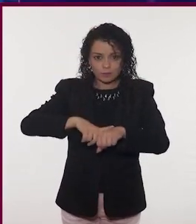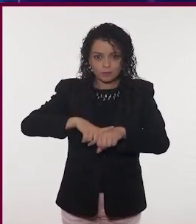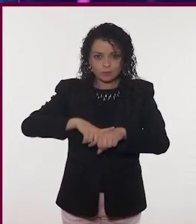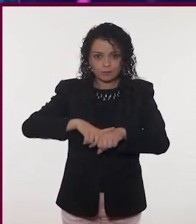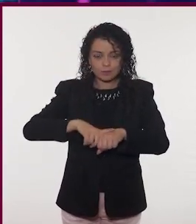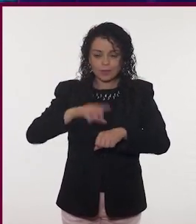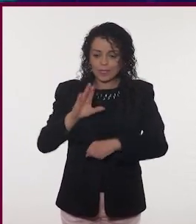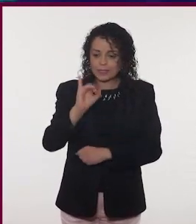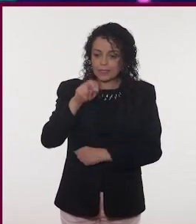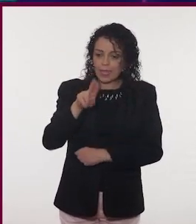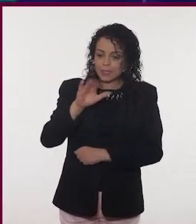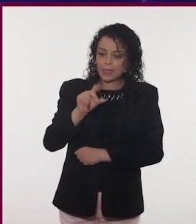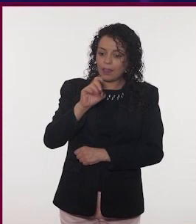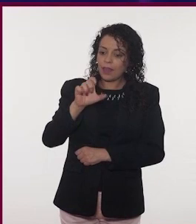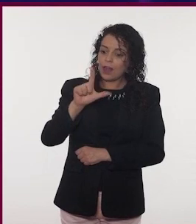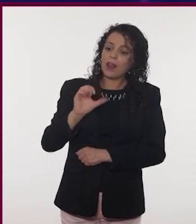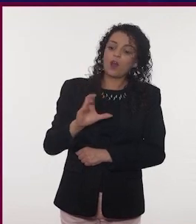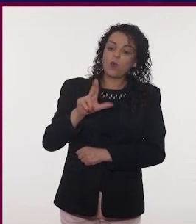en el claustro de Sor Juana